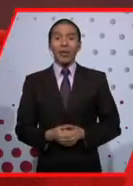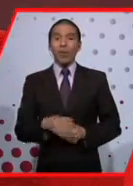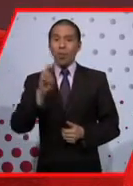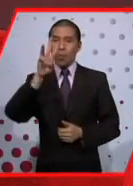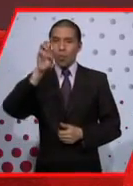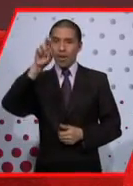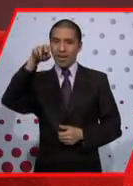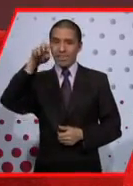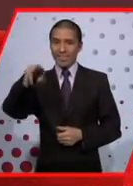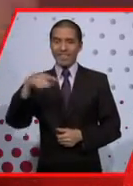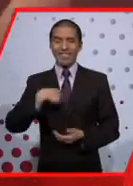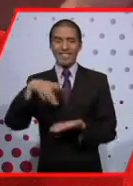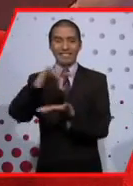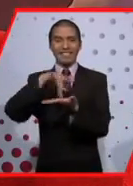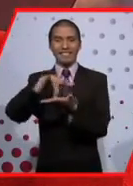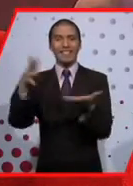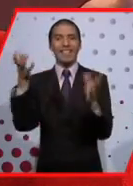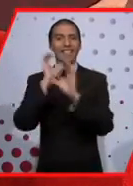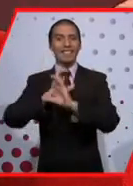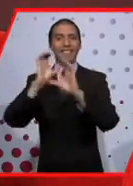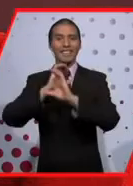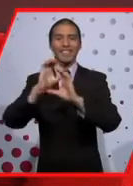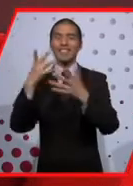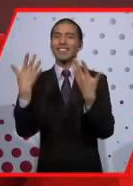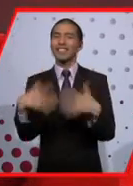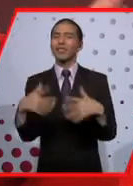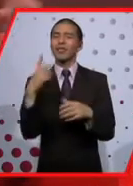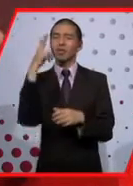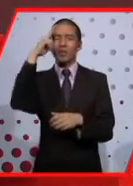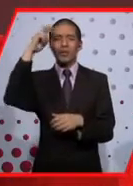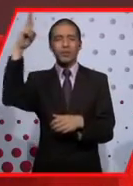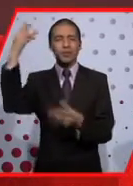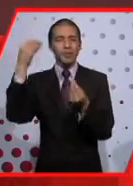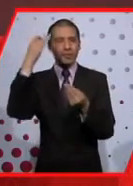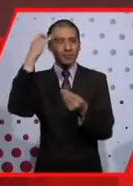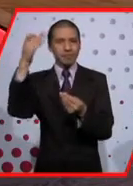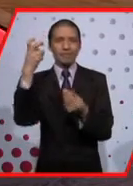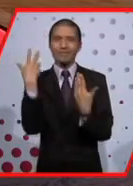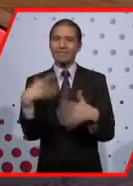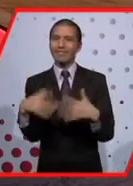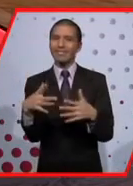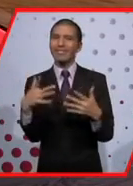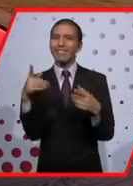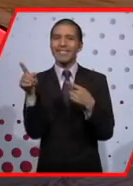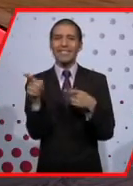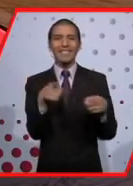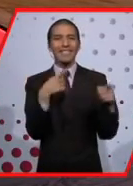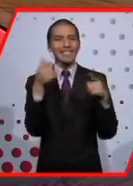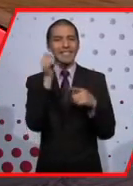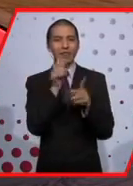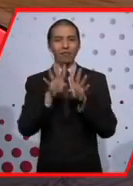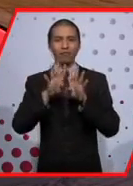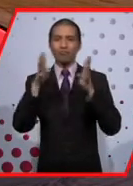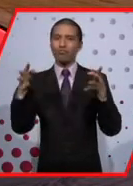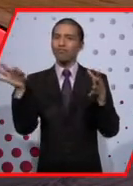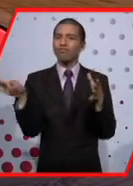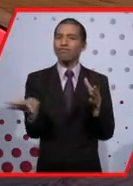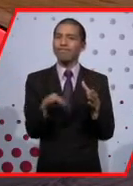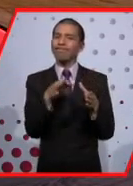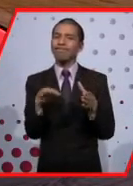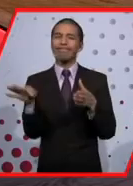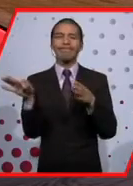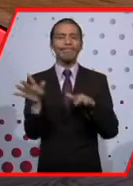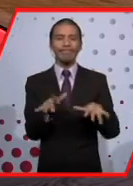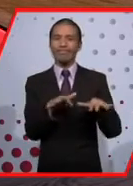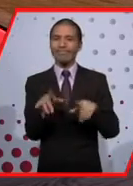y estoy muy feliz porque es un disco que yo soñé durante mucho tiempo, un disco que fuera totalmente orquestado, con arreglos